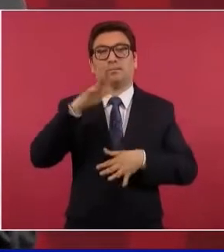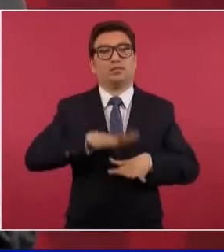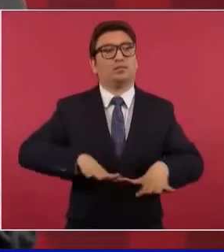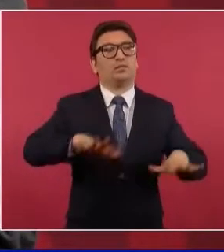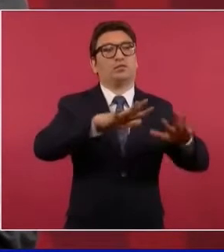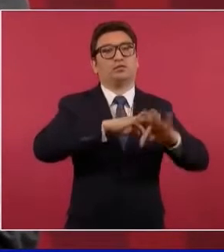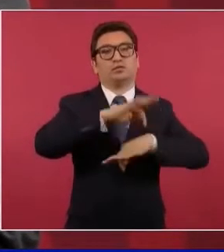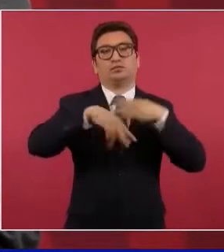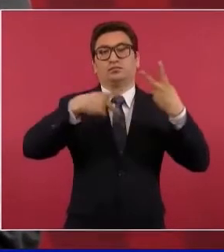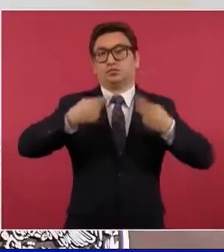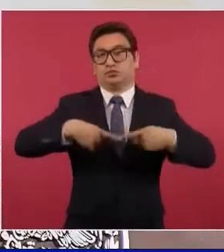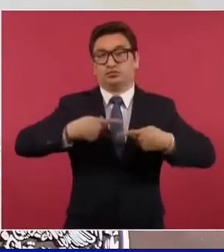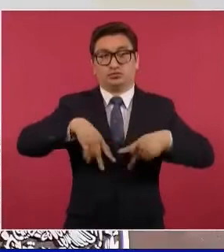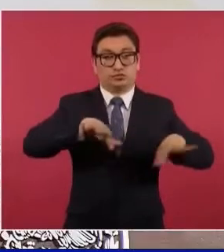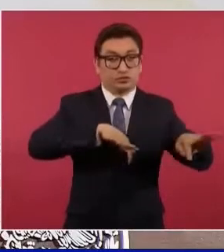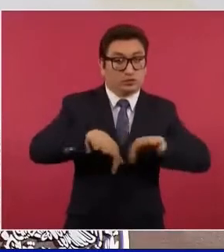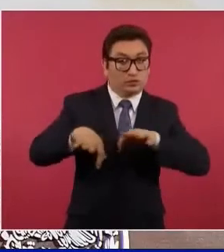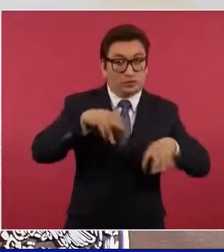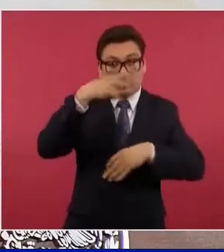trabajadores mexicanos.